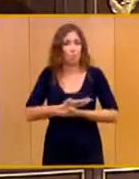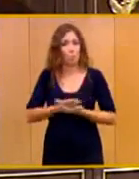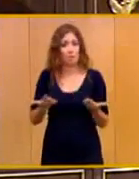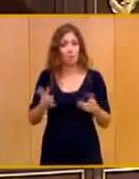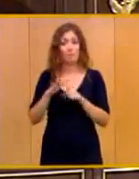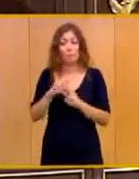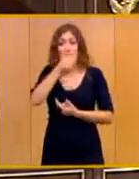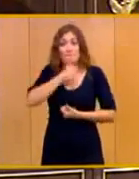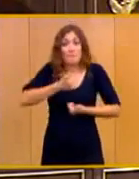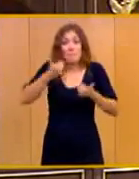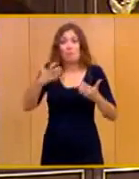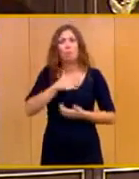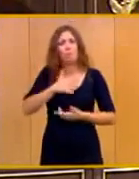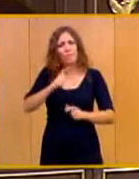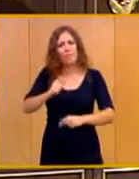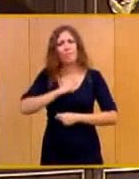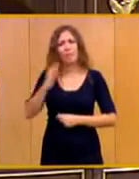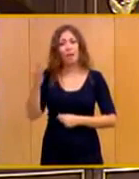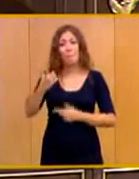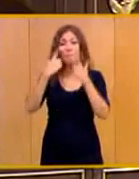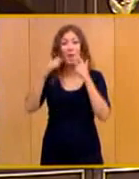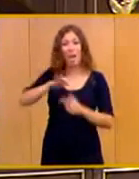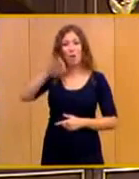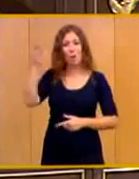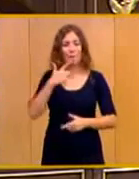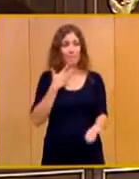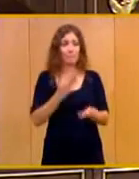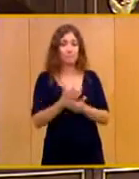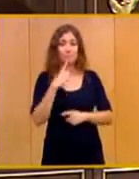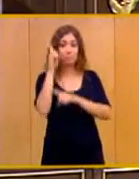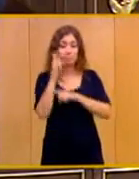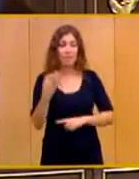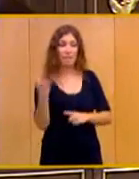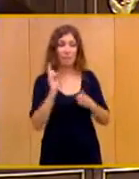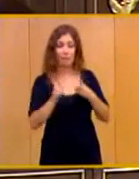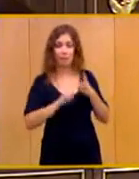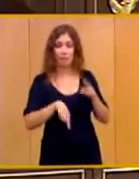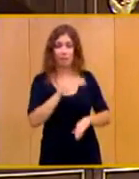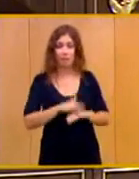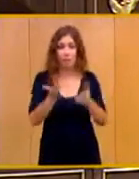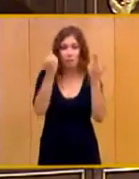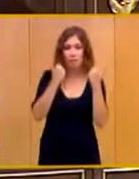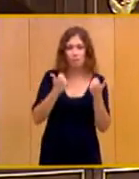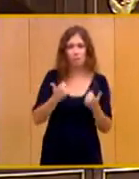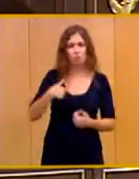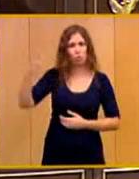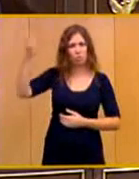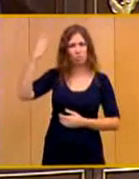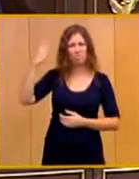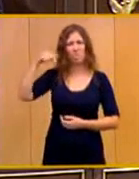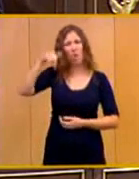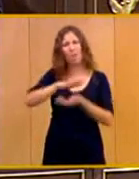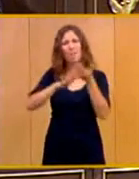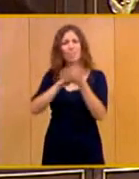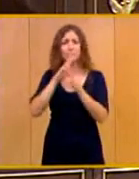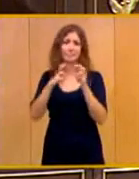ha provocado el ultimátum europeo, la pregunta que procede es: ¿qué estamos discutiendo, señorías?